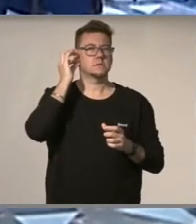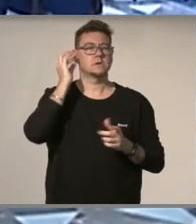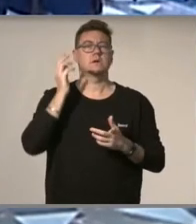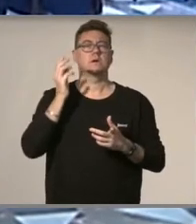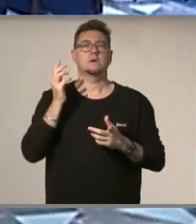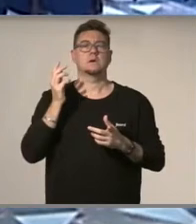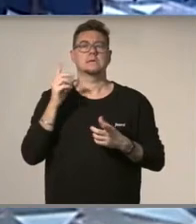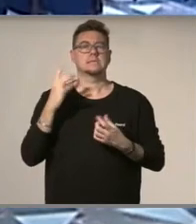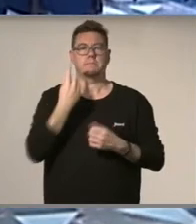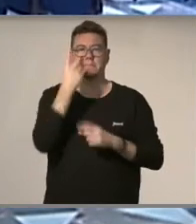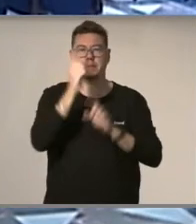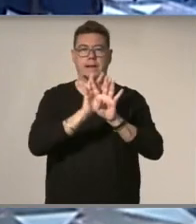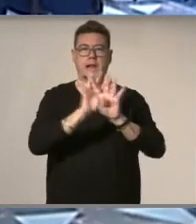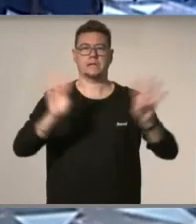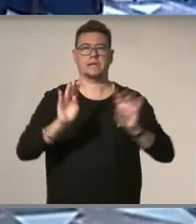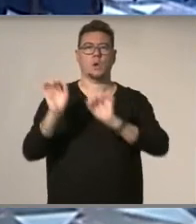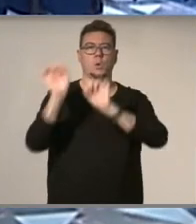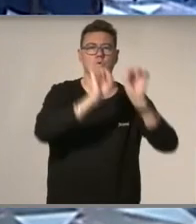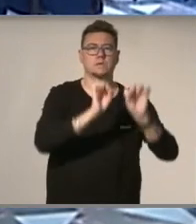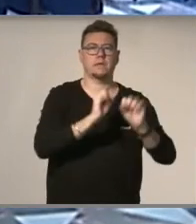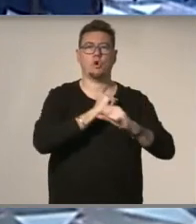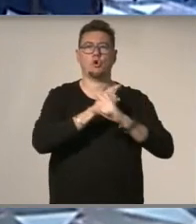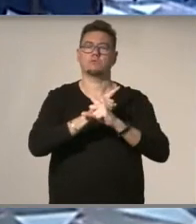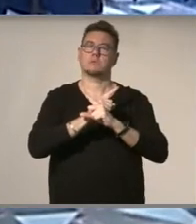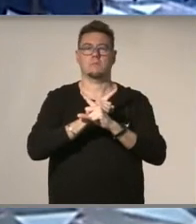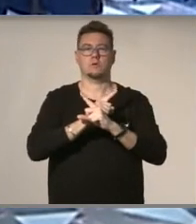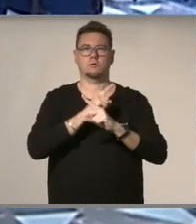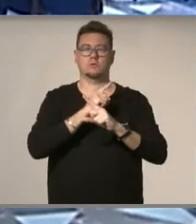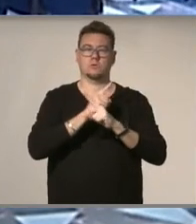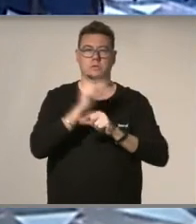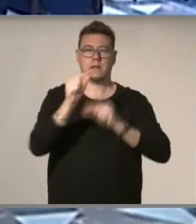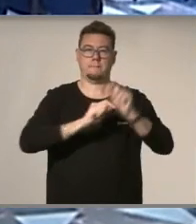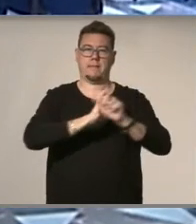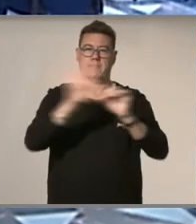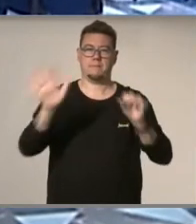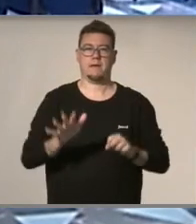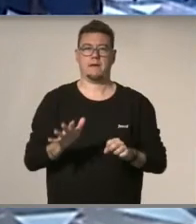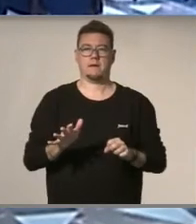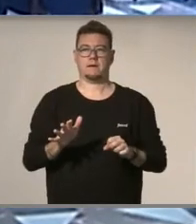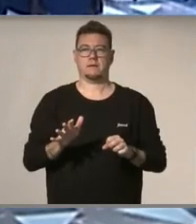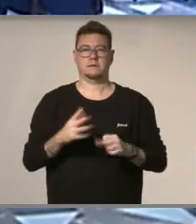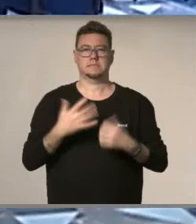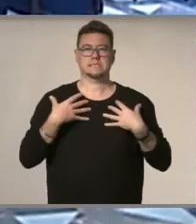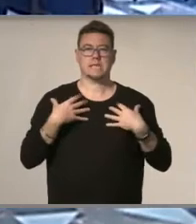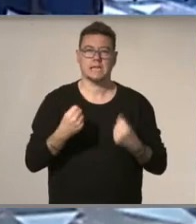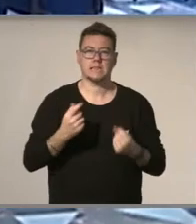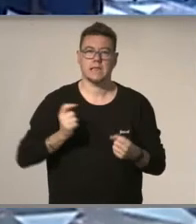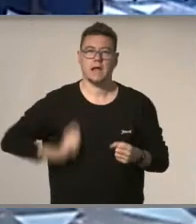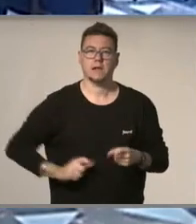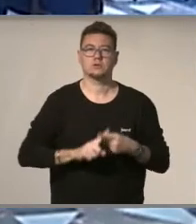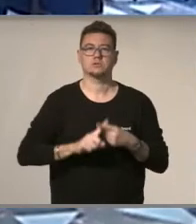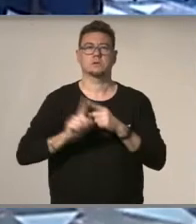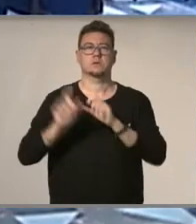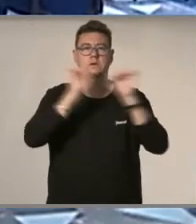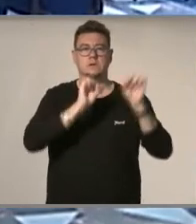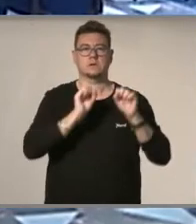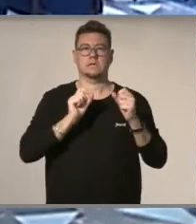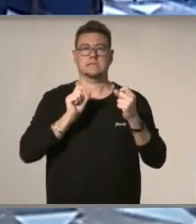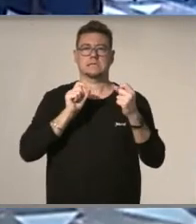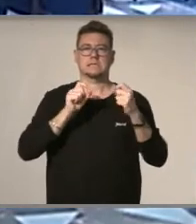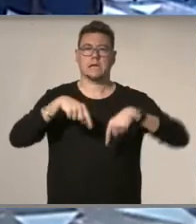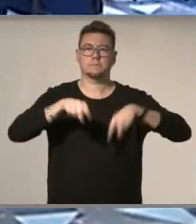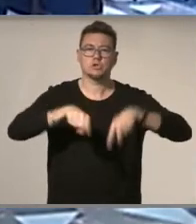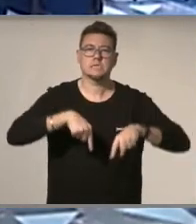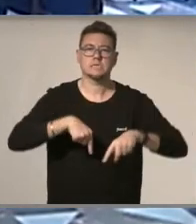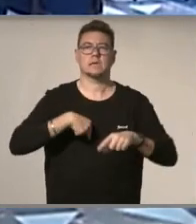estado en primera línea luchando contra la pandemia, los sanitarios, las fuerzas de seguridad del Estado, los transportistas